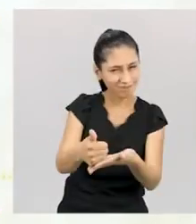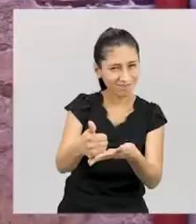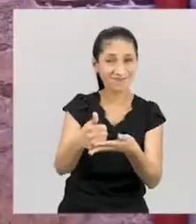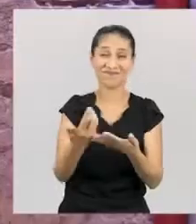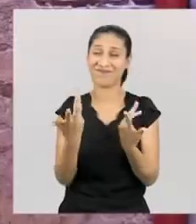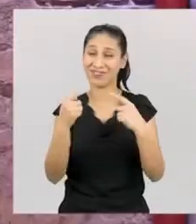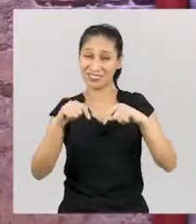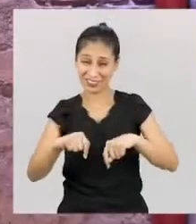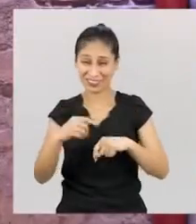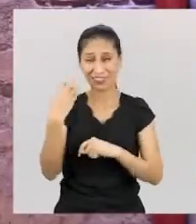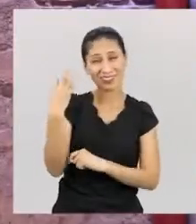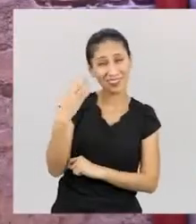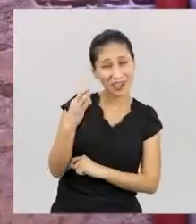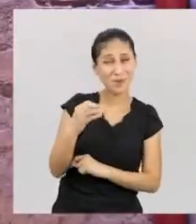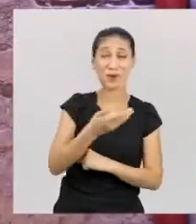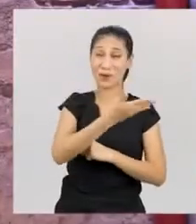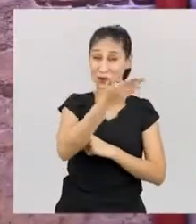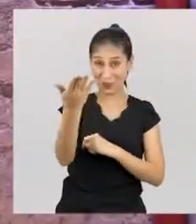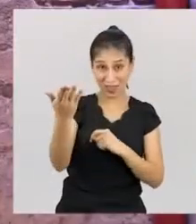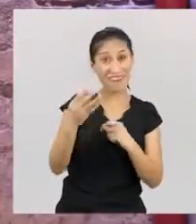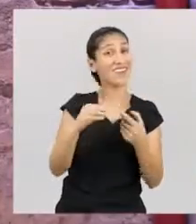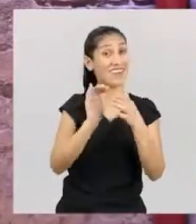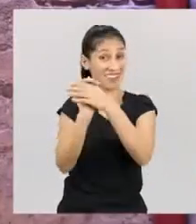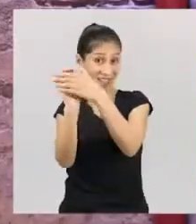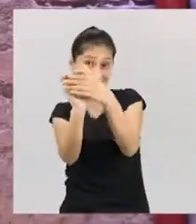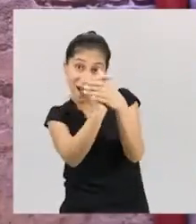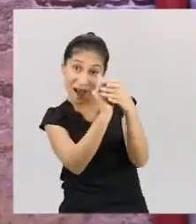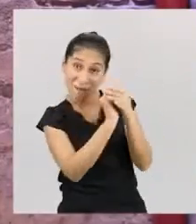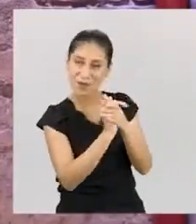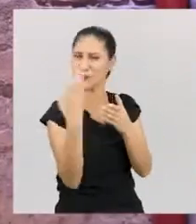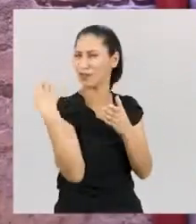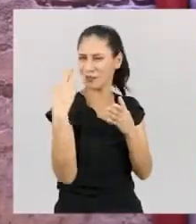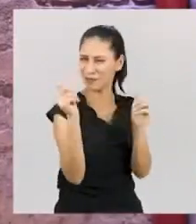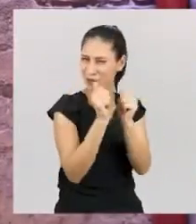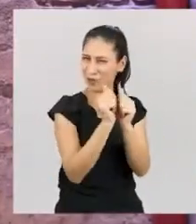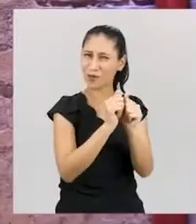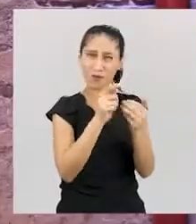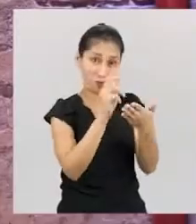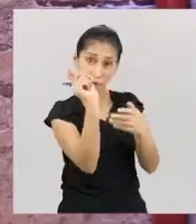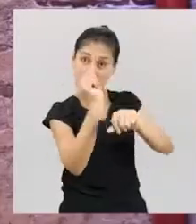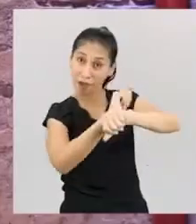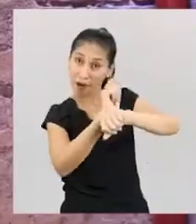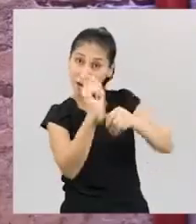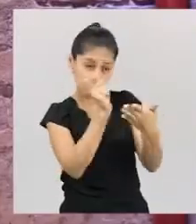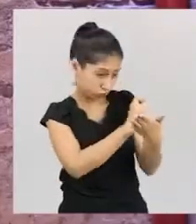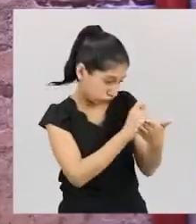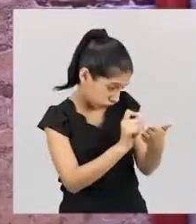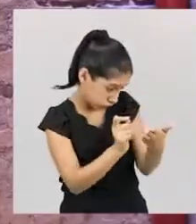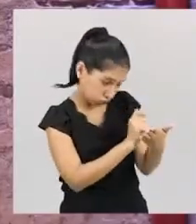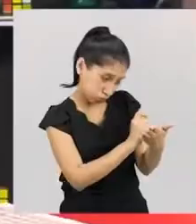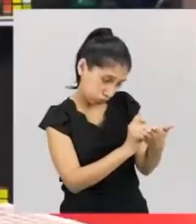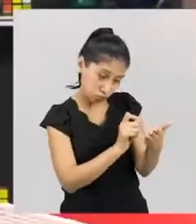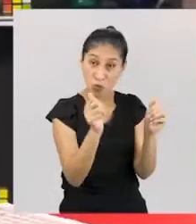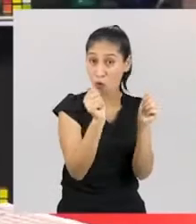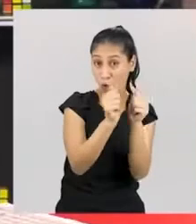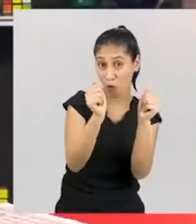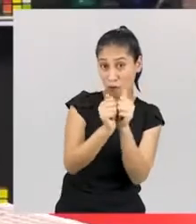muchísimo. Estaremos en contacto con nuestros amigos y nuestras amigas resolviendo juntos los retos